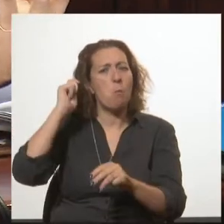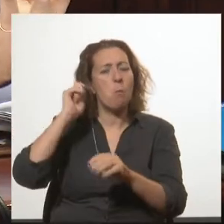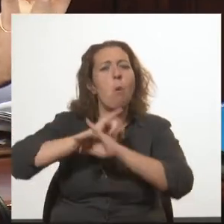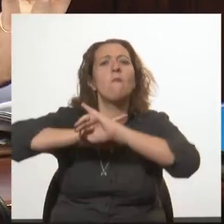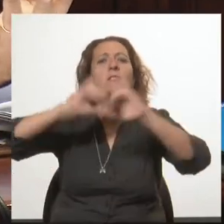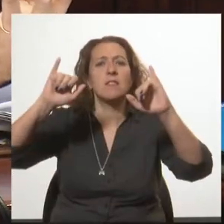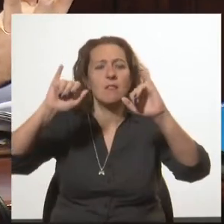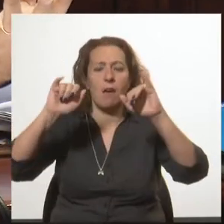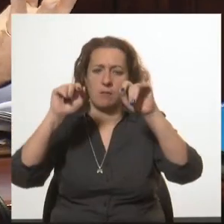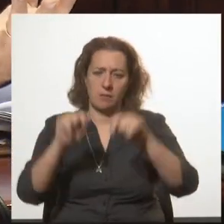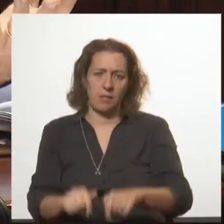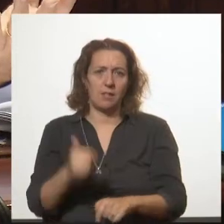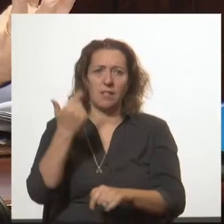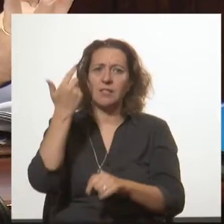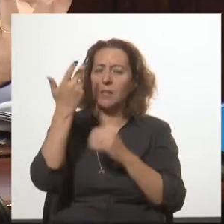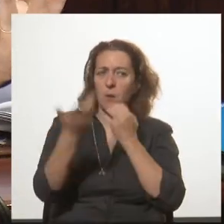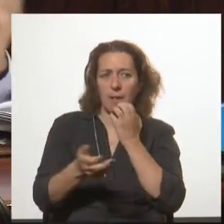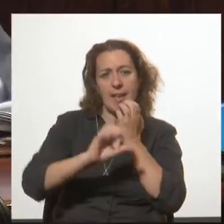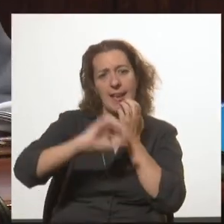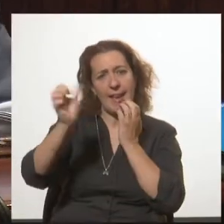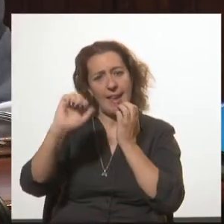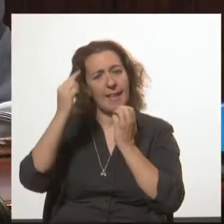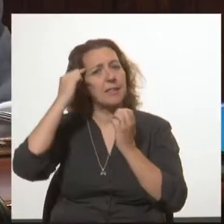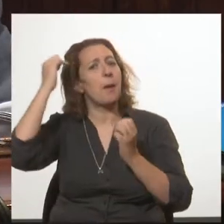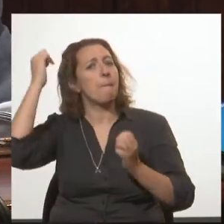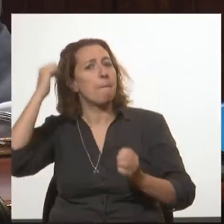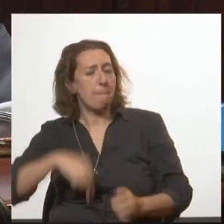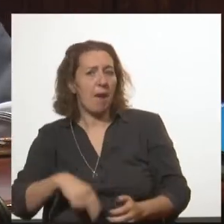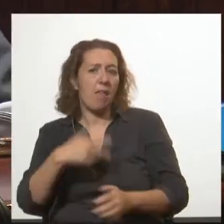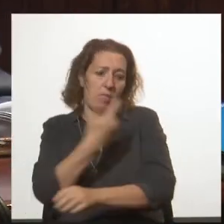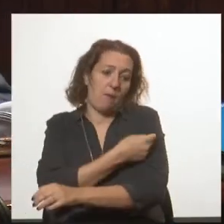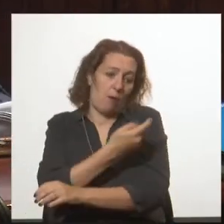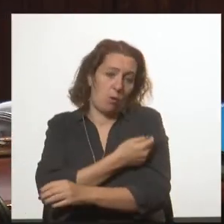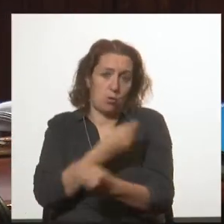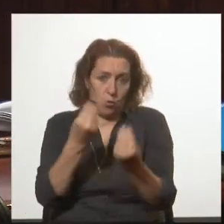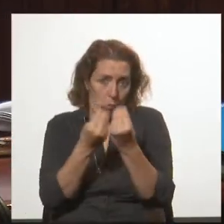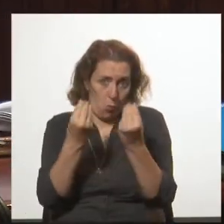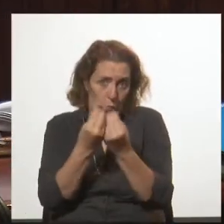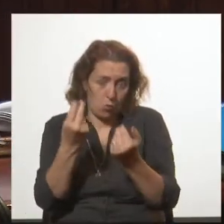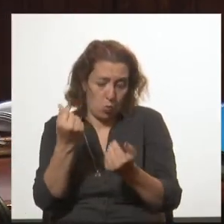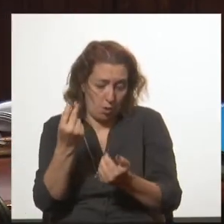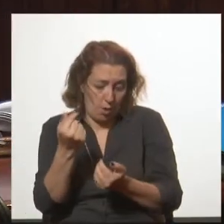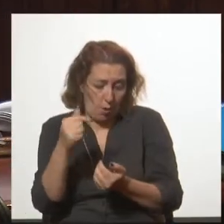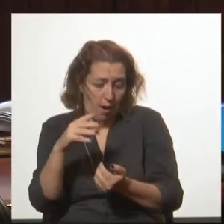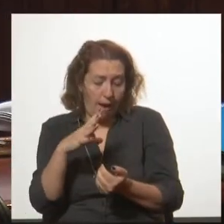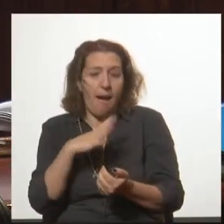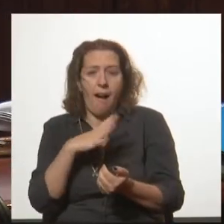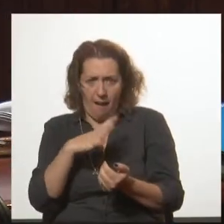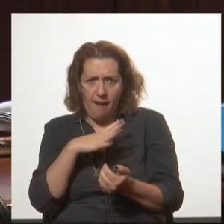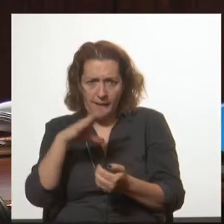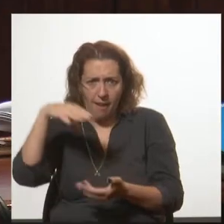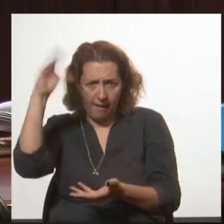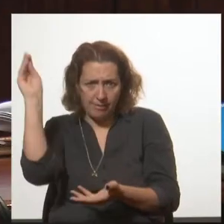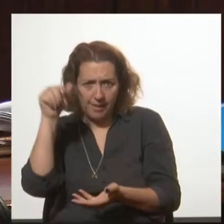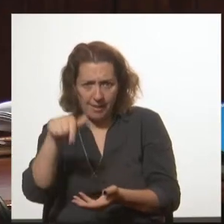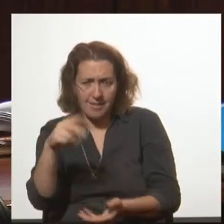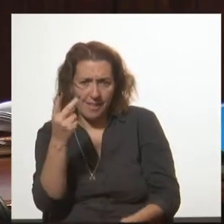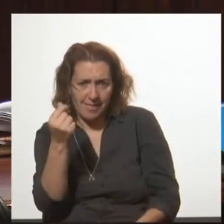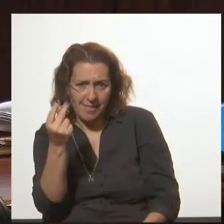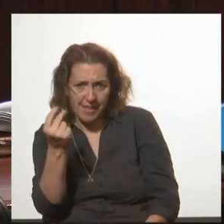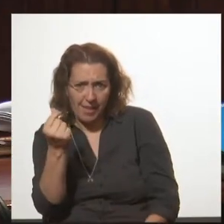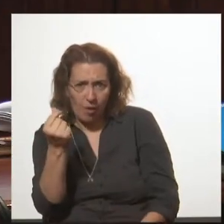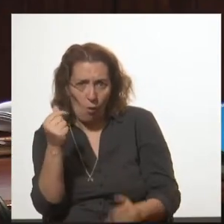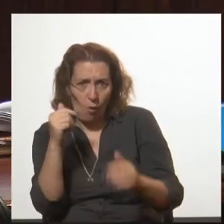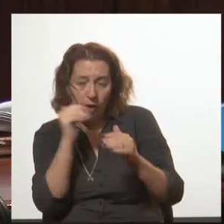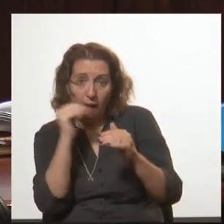y ésta se contabiliza como ganancia el plan de vacunación deberías haberle generado mucho dinero tiene ante él ese dinero en caja la